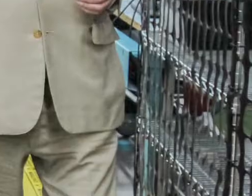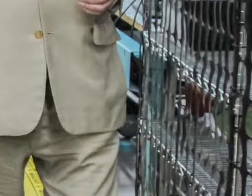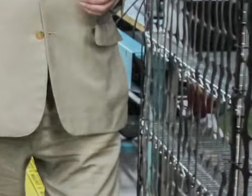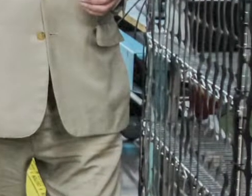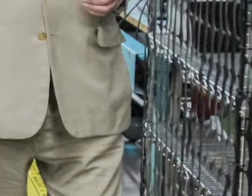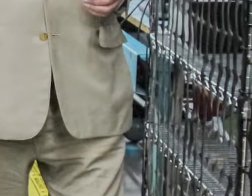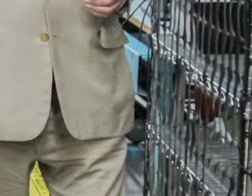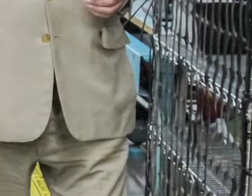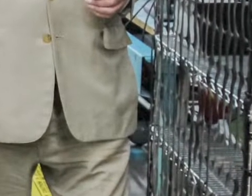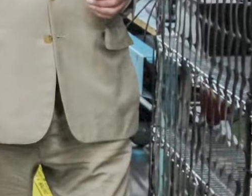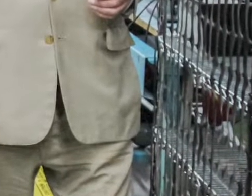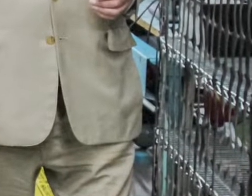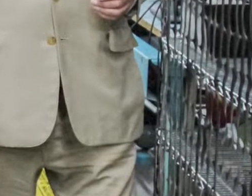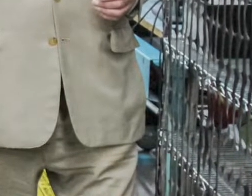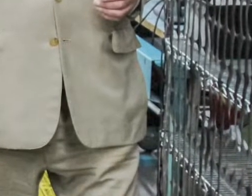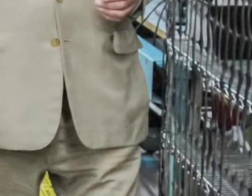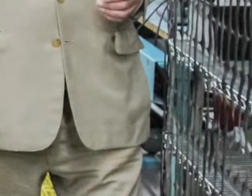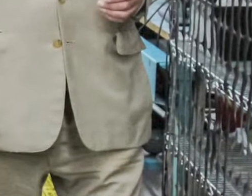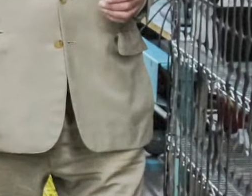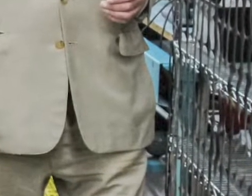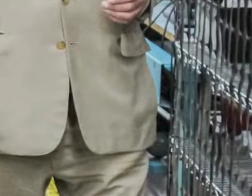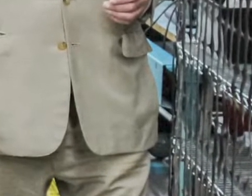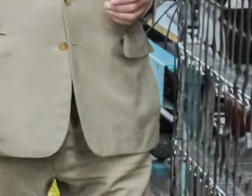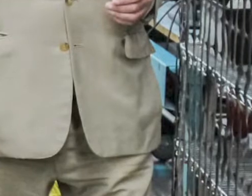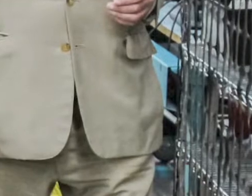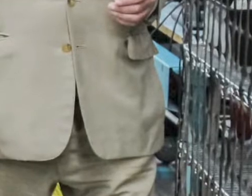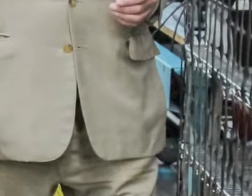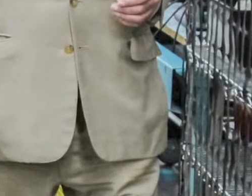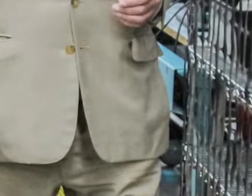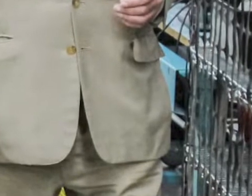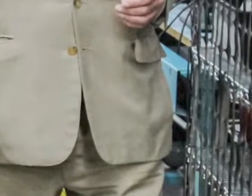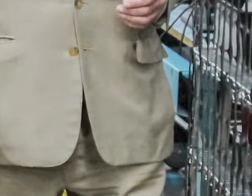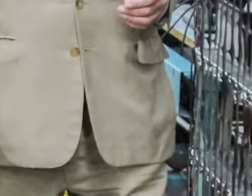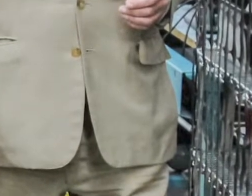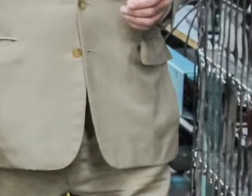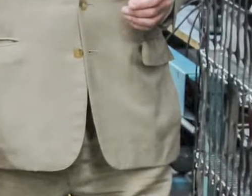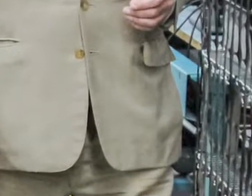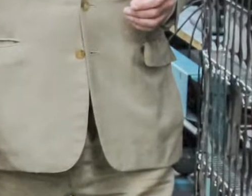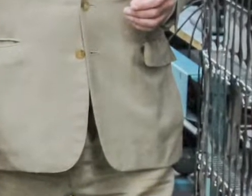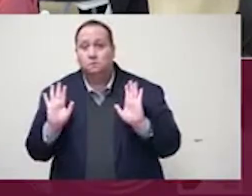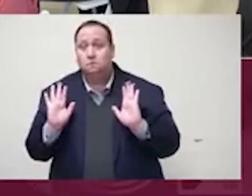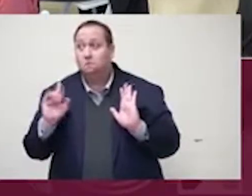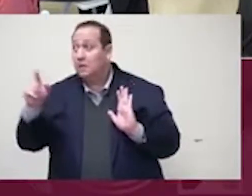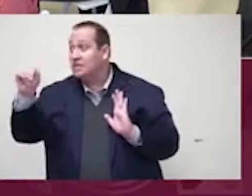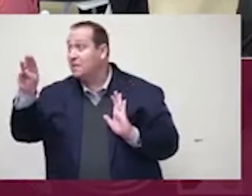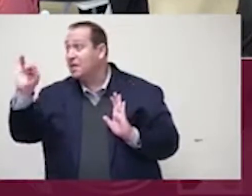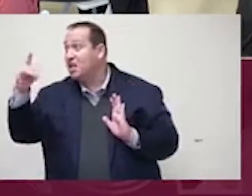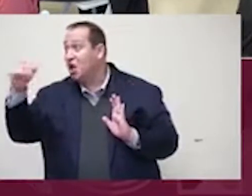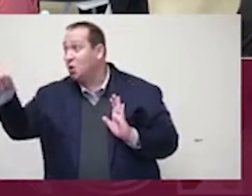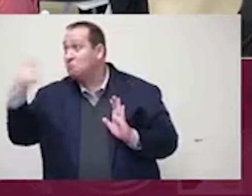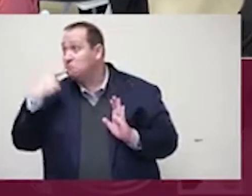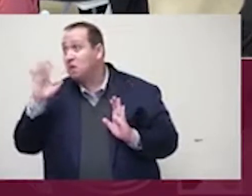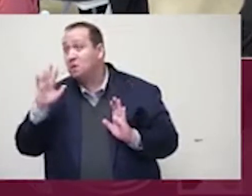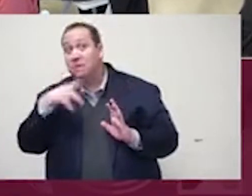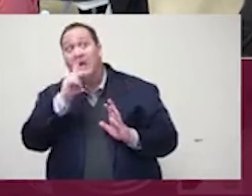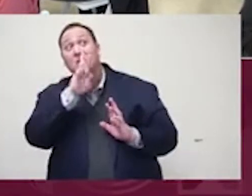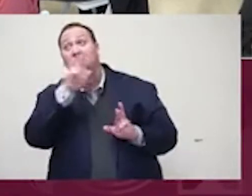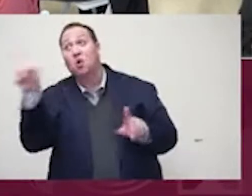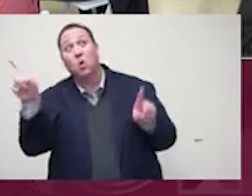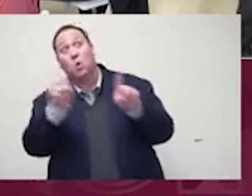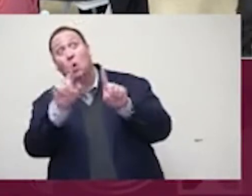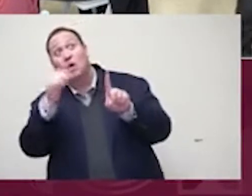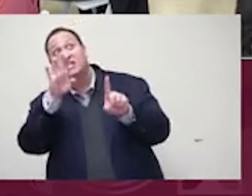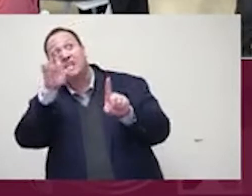extenso Pero los que se asistieron como invitados fue un grupo de empresarios que a decir del coordinador de gabinete Alfredo Álvarez Fueron cuatro